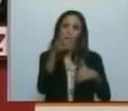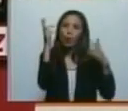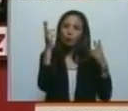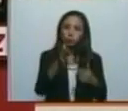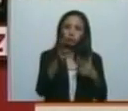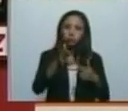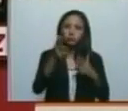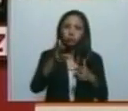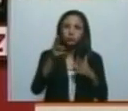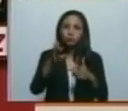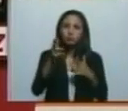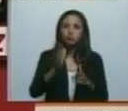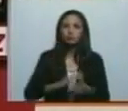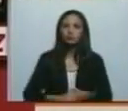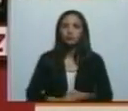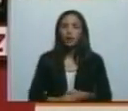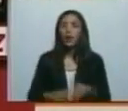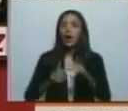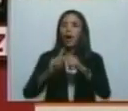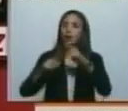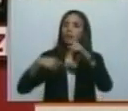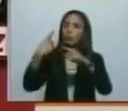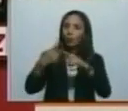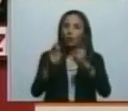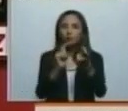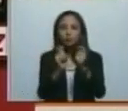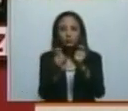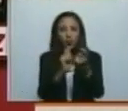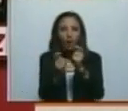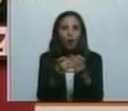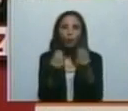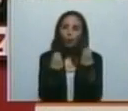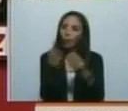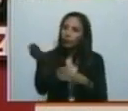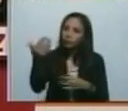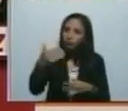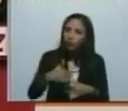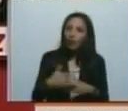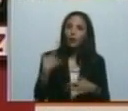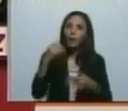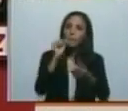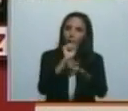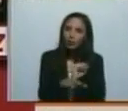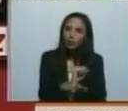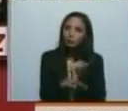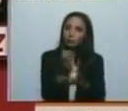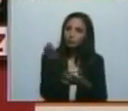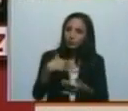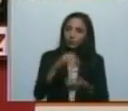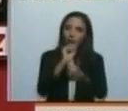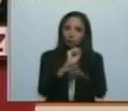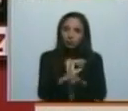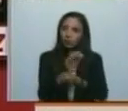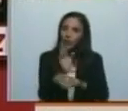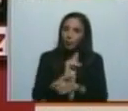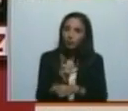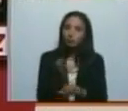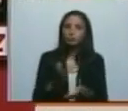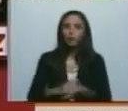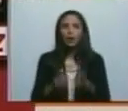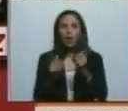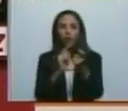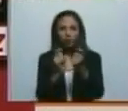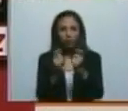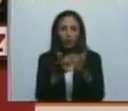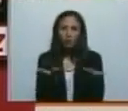Comenzó un proceso de negociación para que se entregara, para que se entregara. Es verdad, es un proceso de negociación. Se